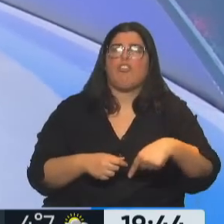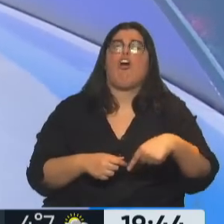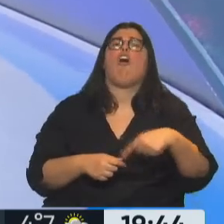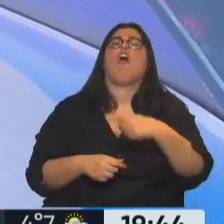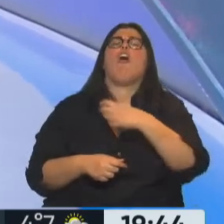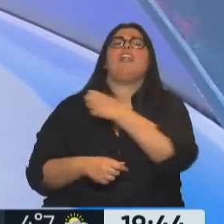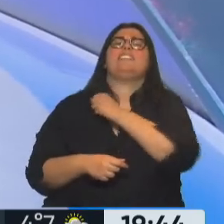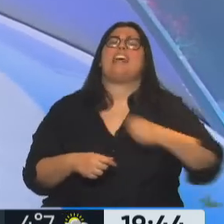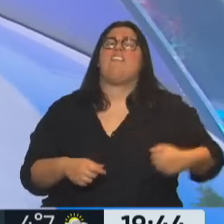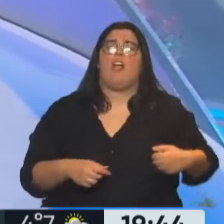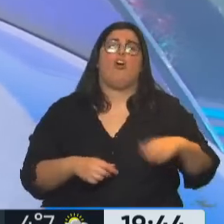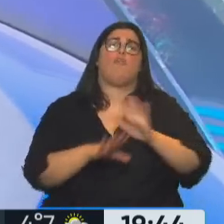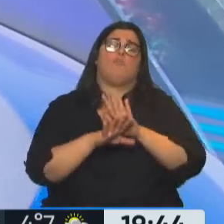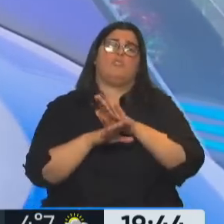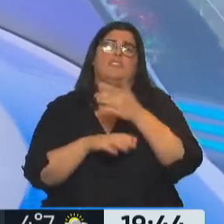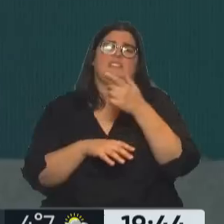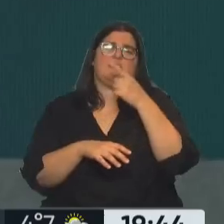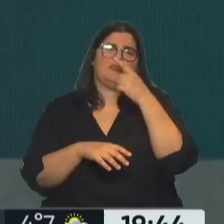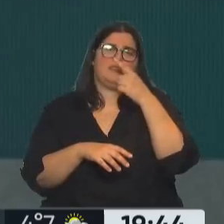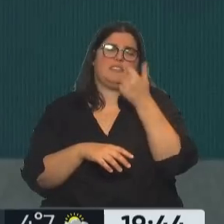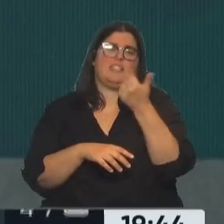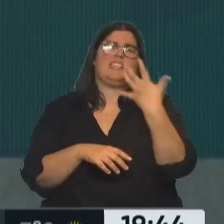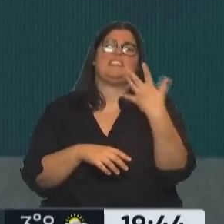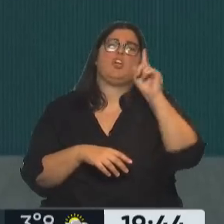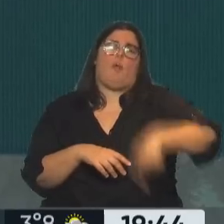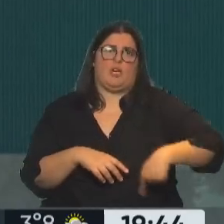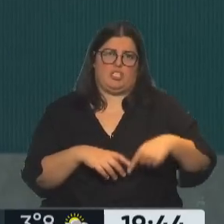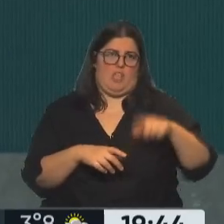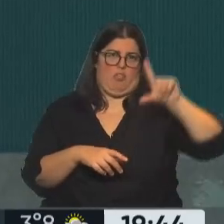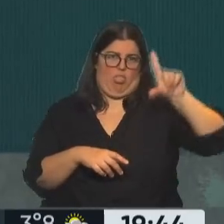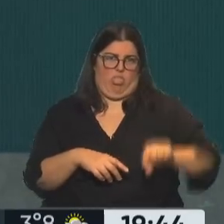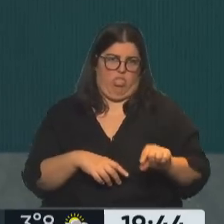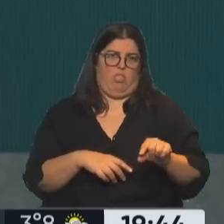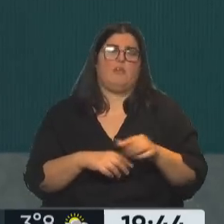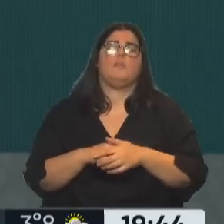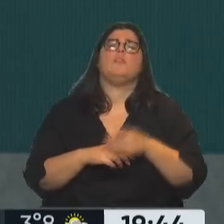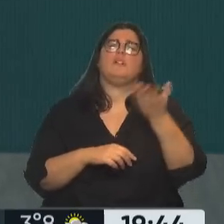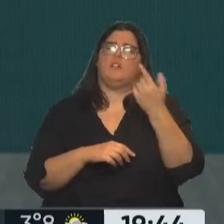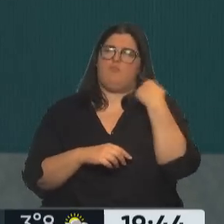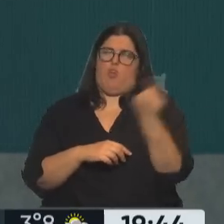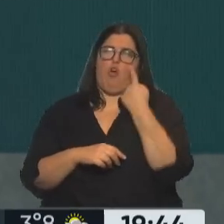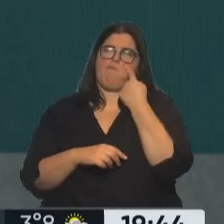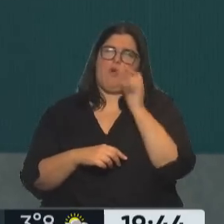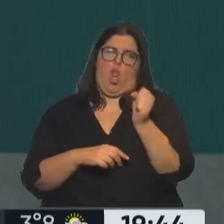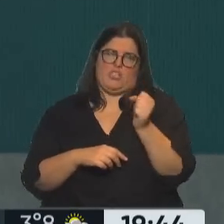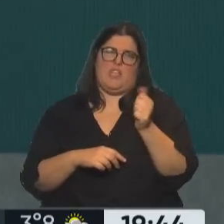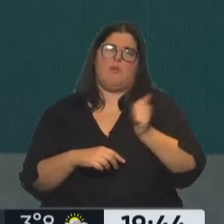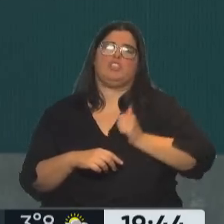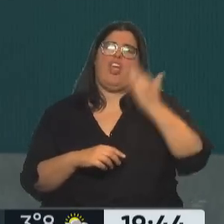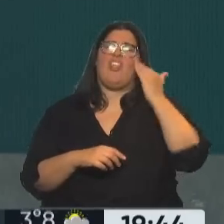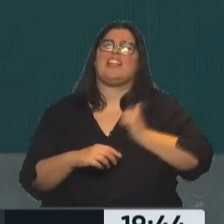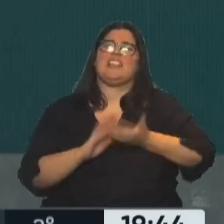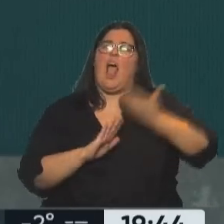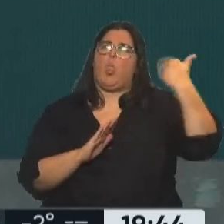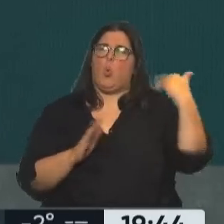pero este es el resultado. Porque ya sabemos lo que fue la dictadura. Ya sabemos lo que fue el